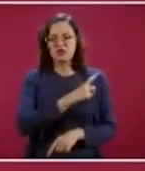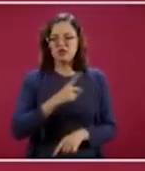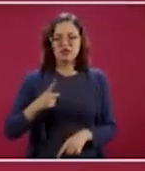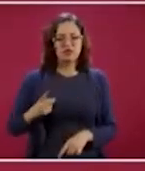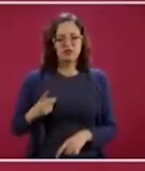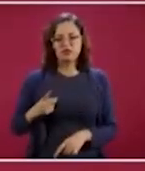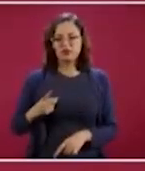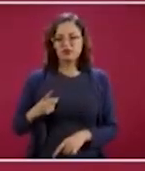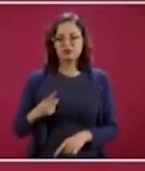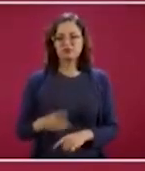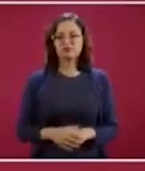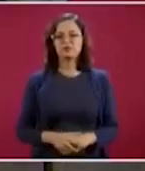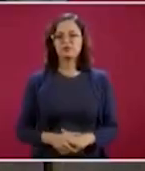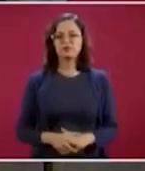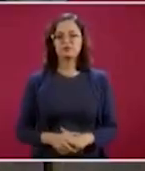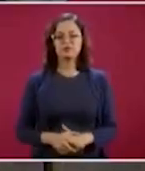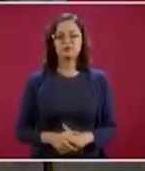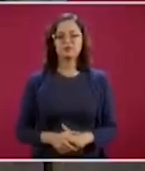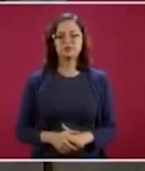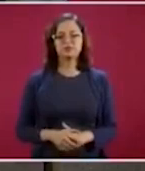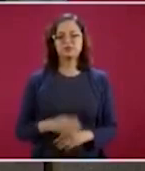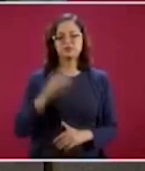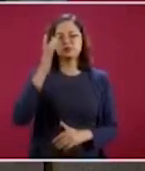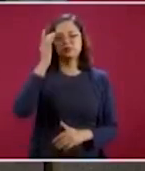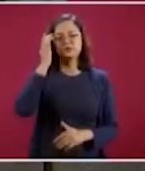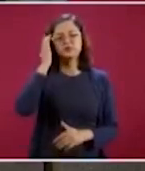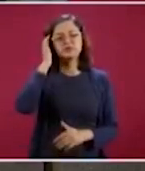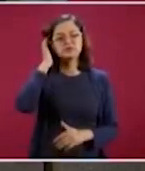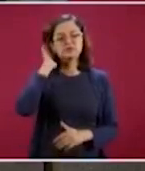quiero expresarles que